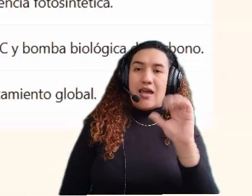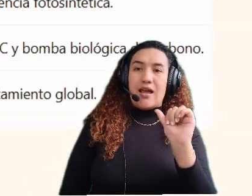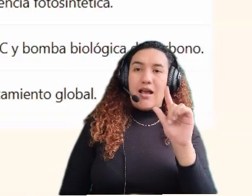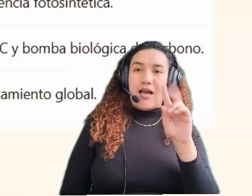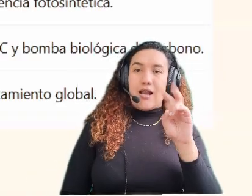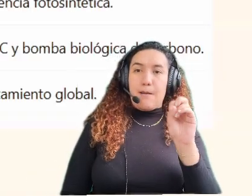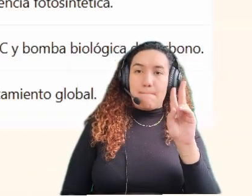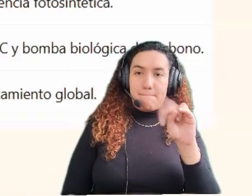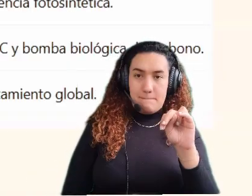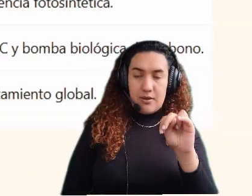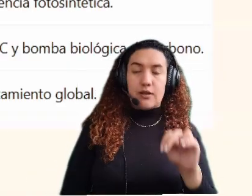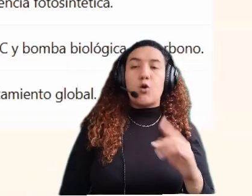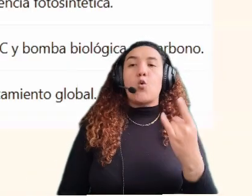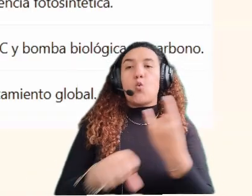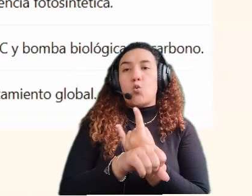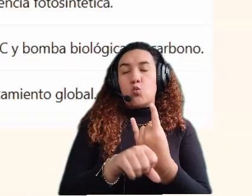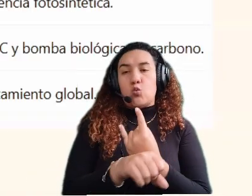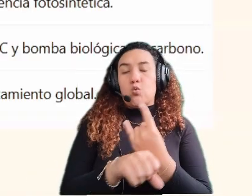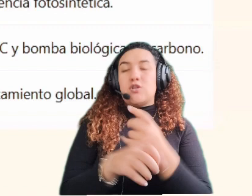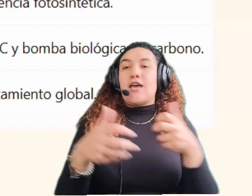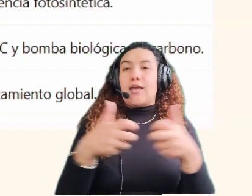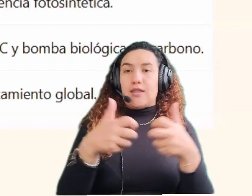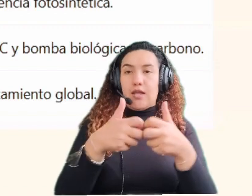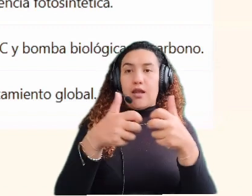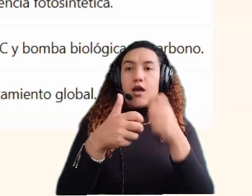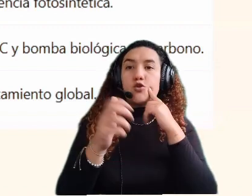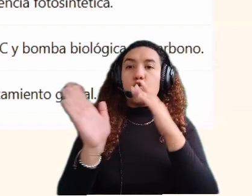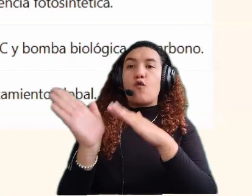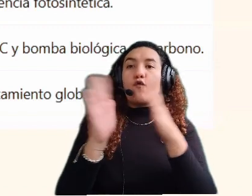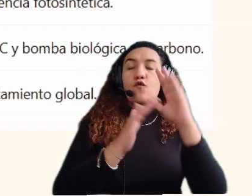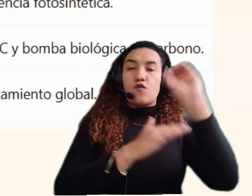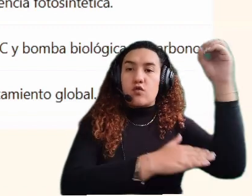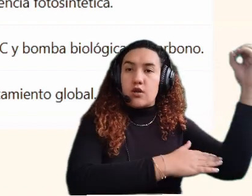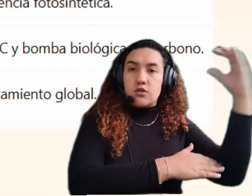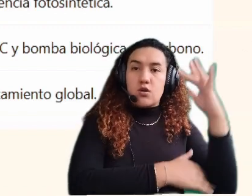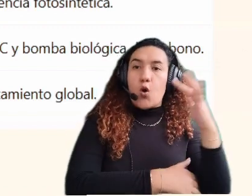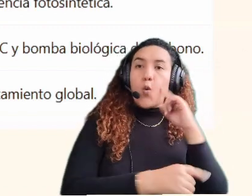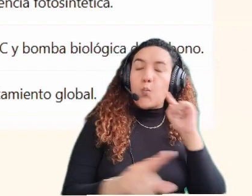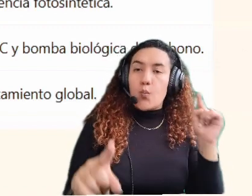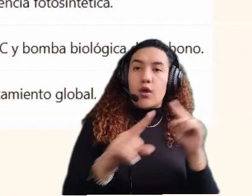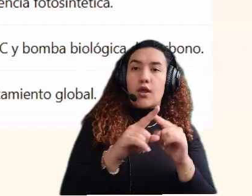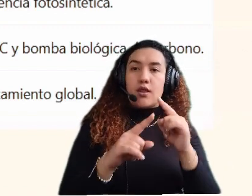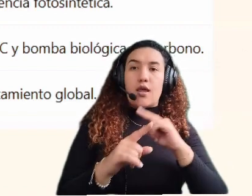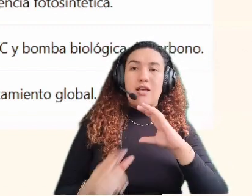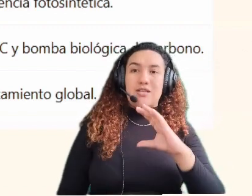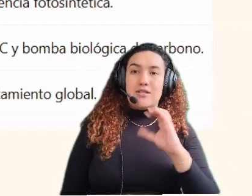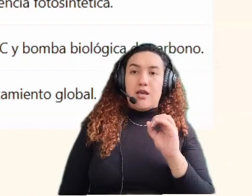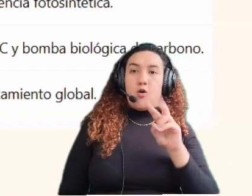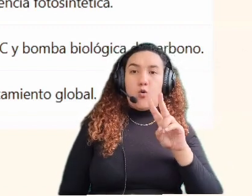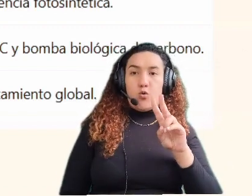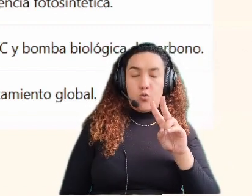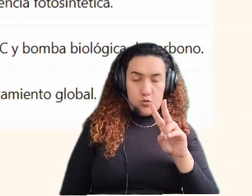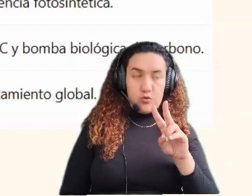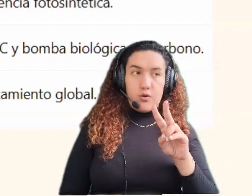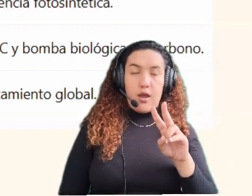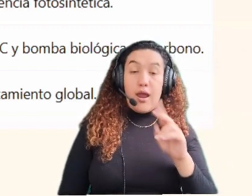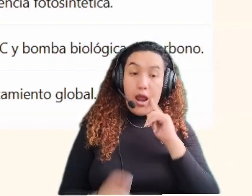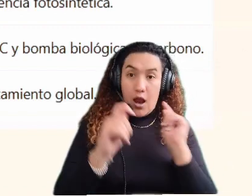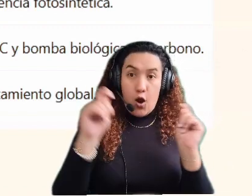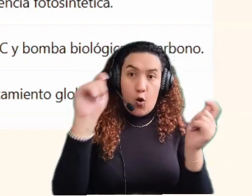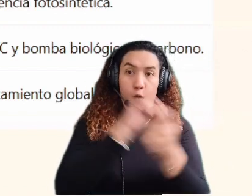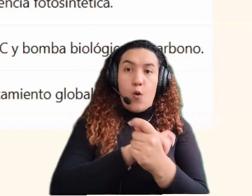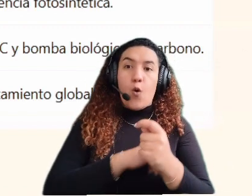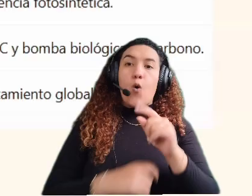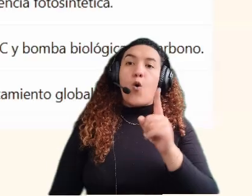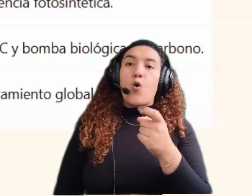que se construye en el estroma, utiliza la energía de la fase luminosa para fijar el dióxido de carbono disuelto, transformándolo